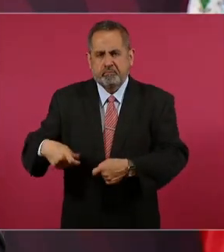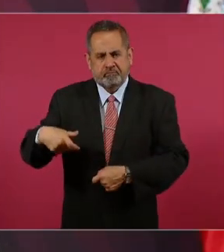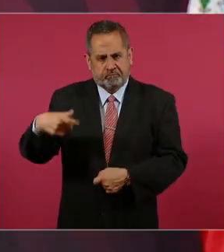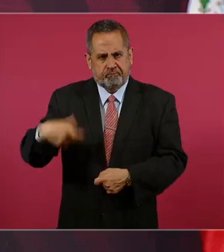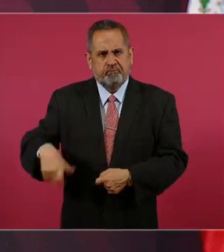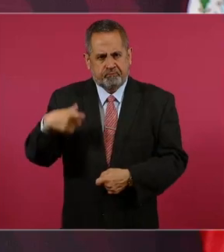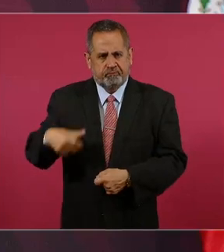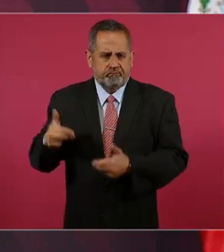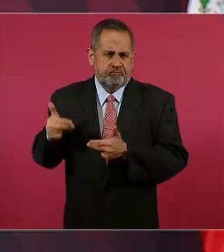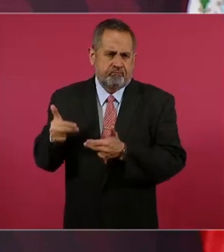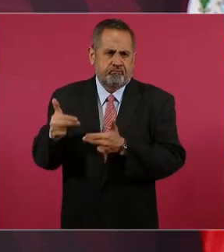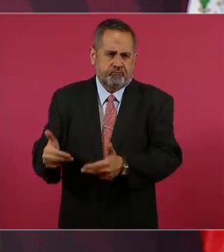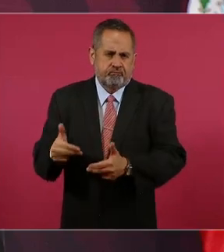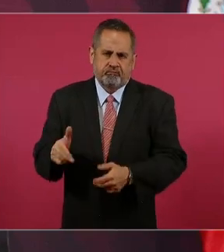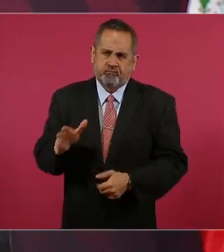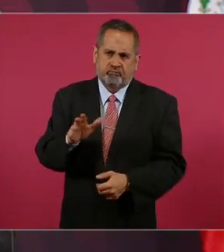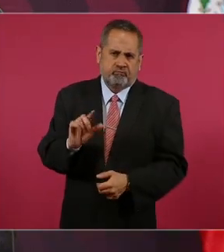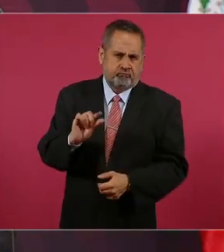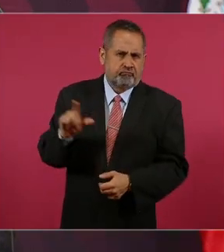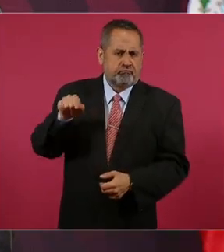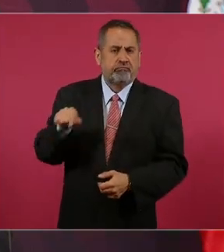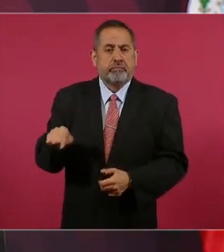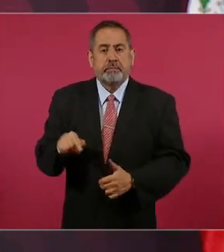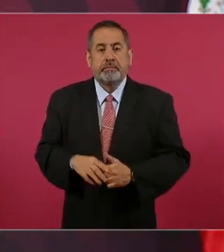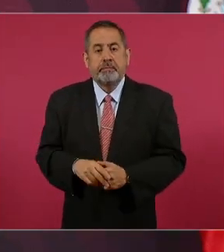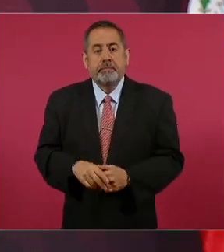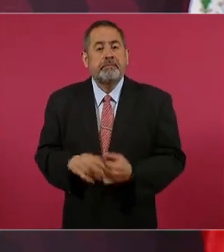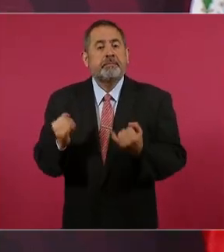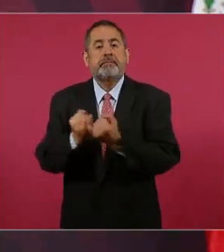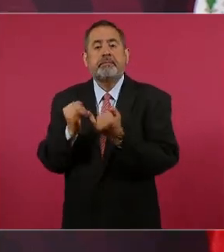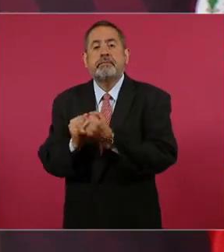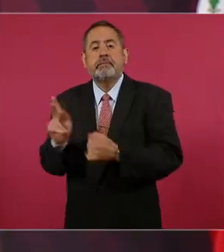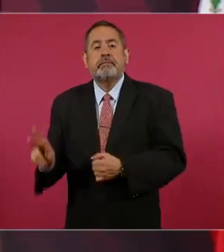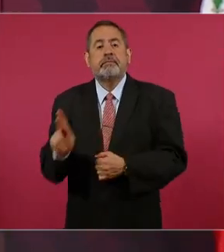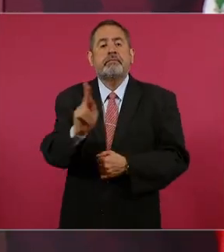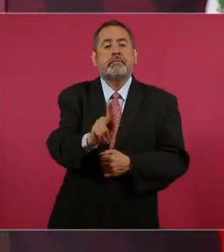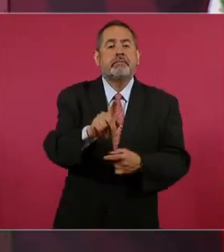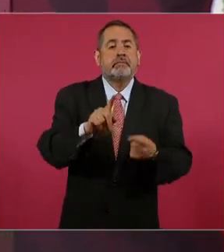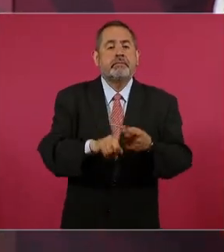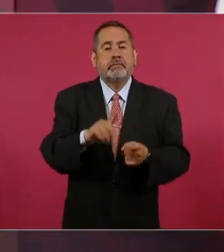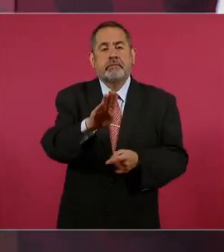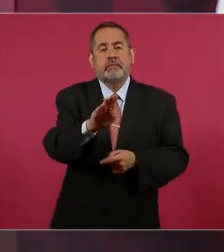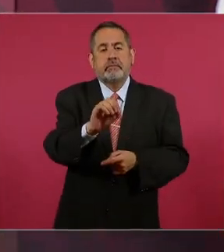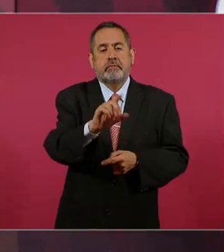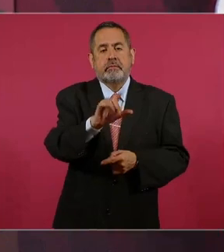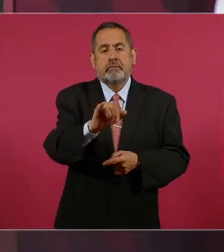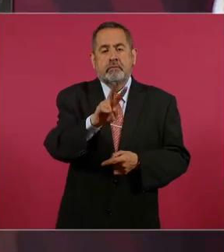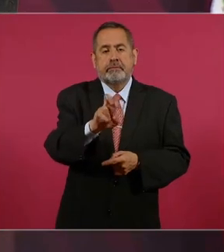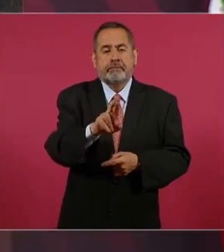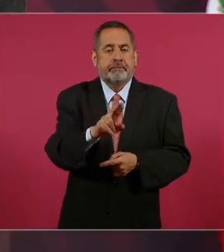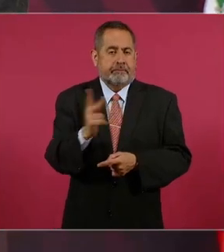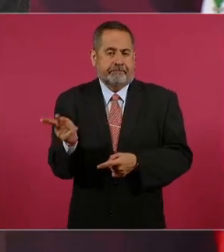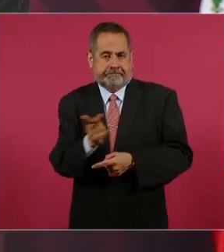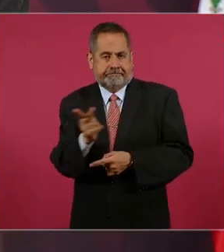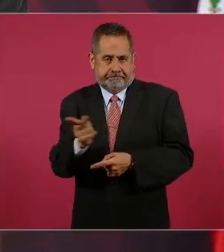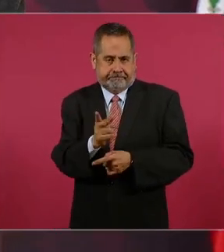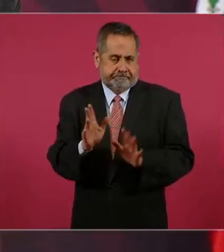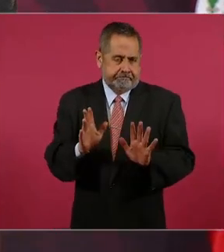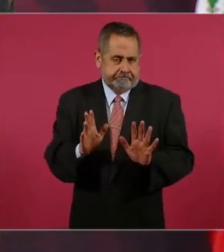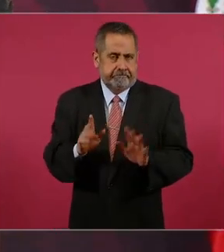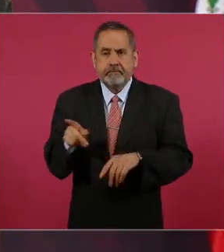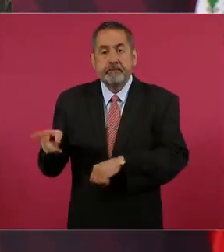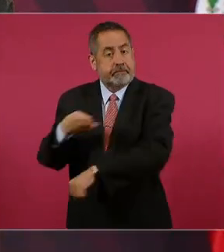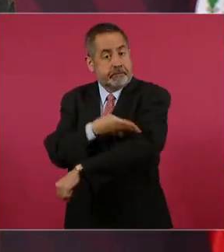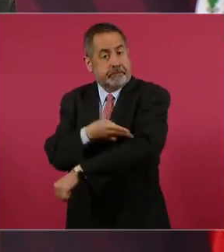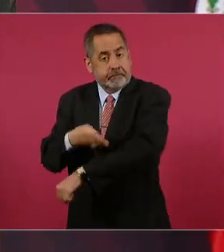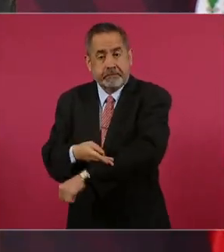pero igual que el libertador Bolívar, además